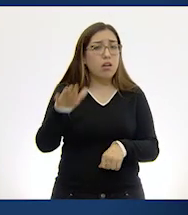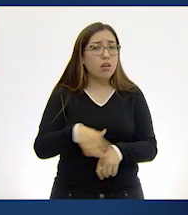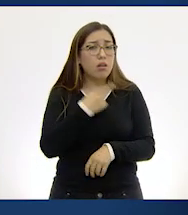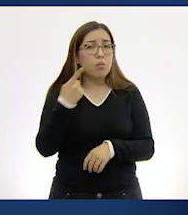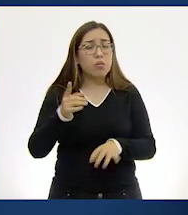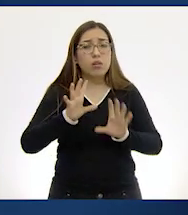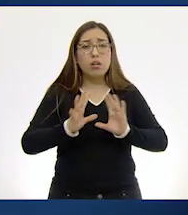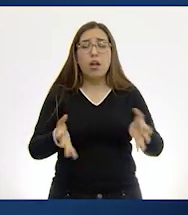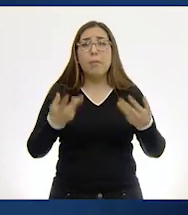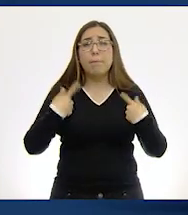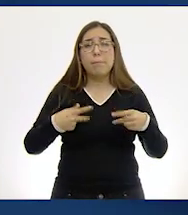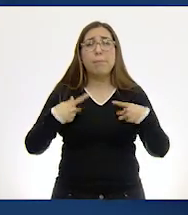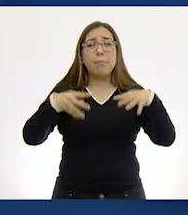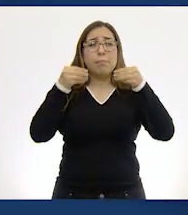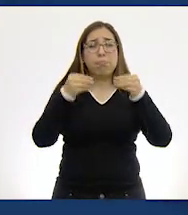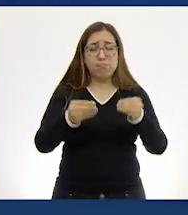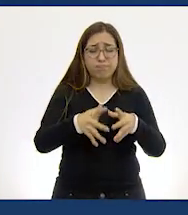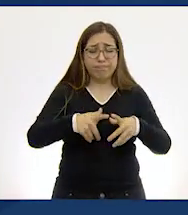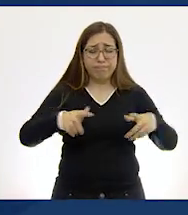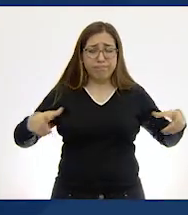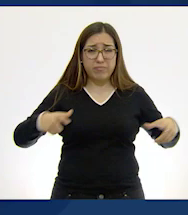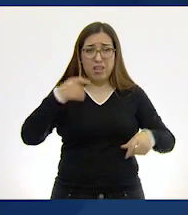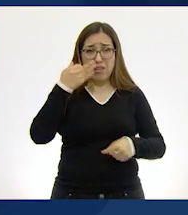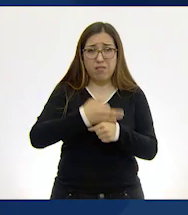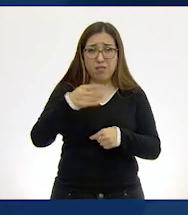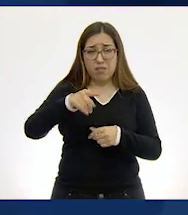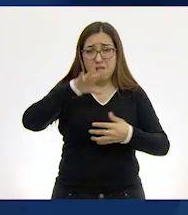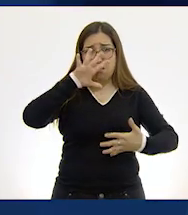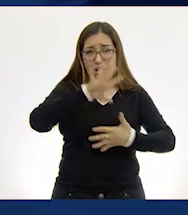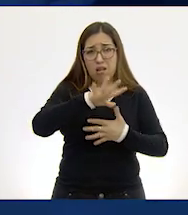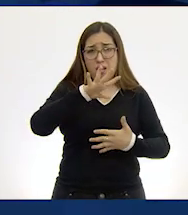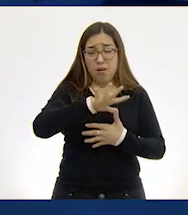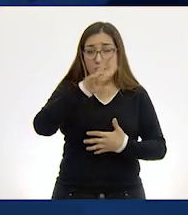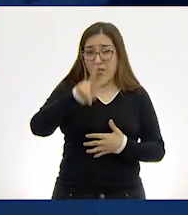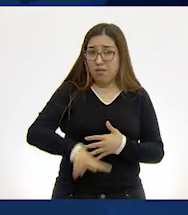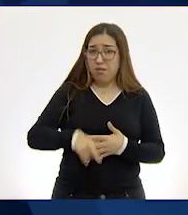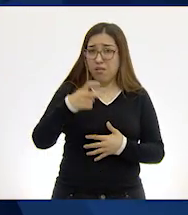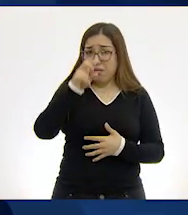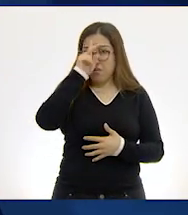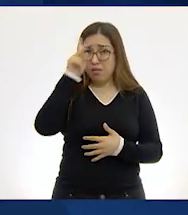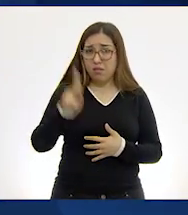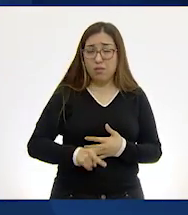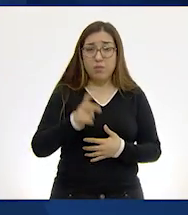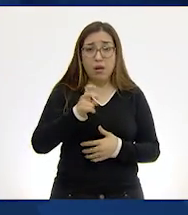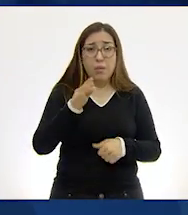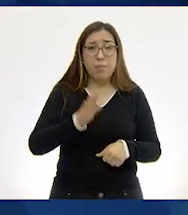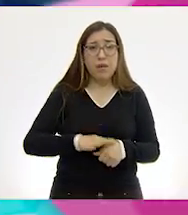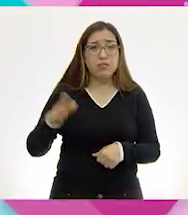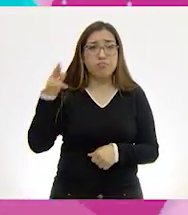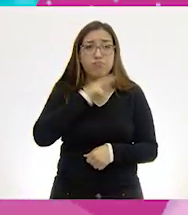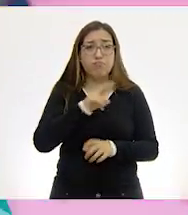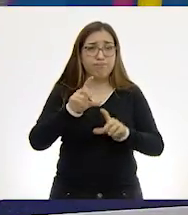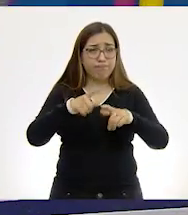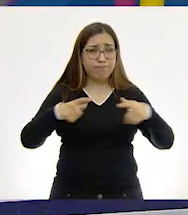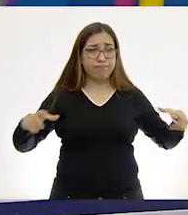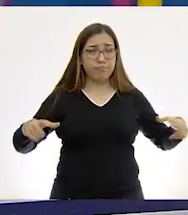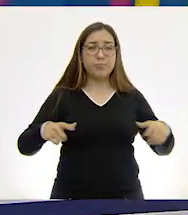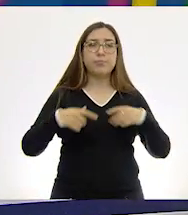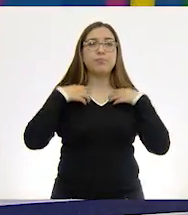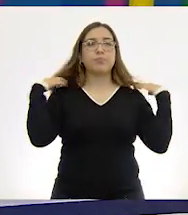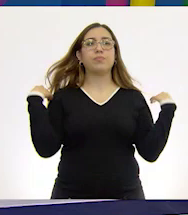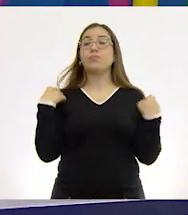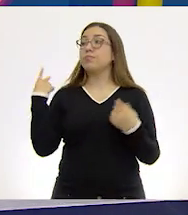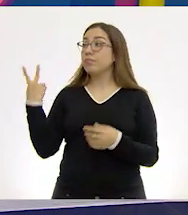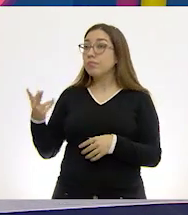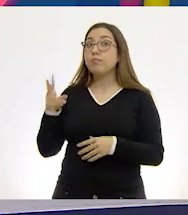importante poblacional en los últimos años en América Latina, y somos la región que se está urbanizando de manera más acelerada. Qué video